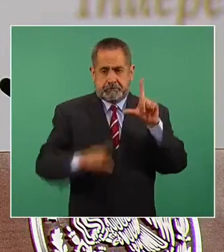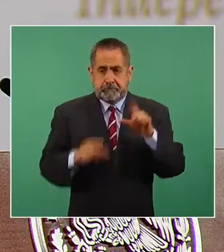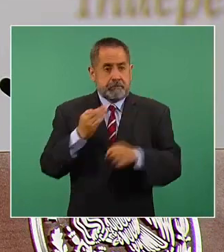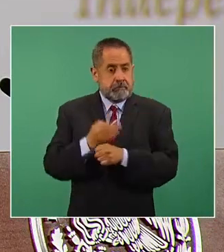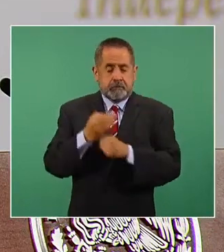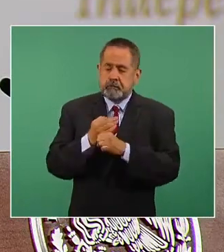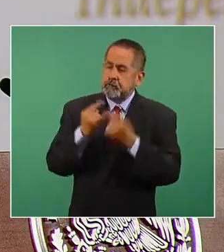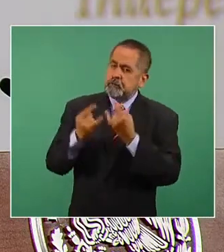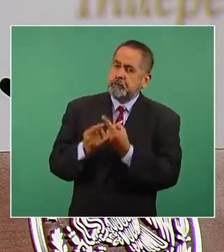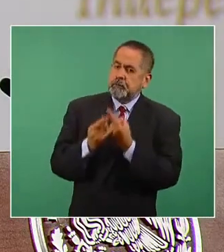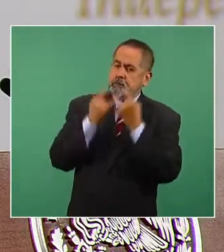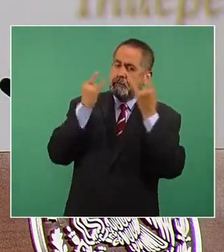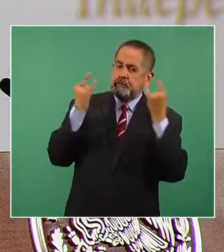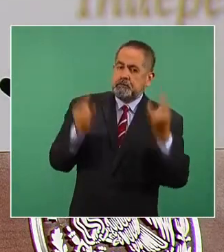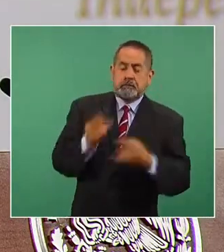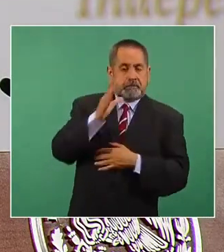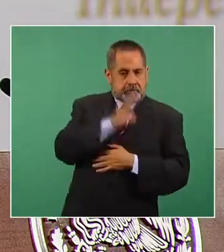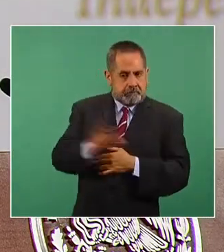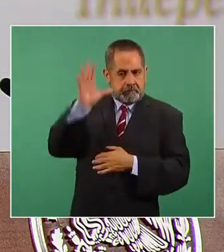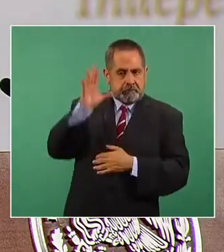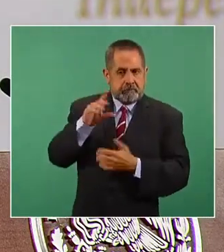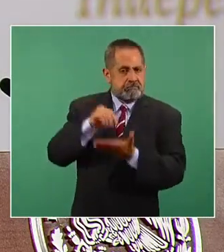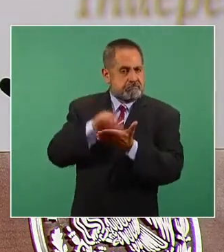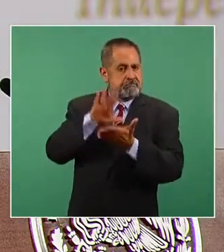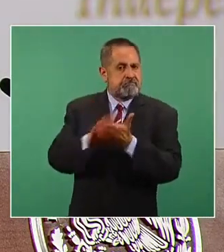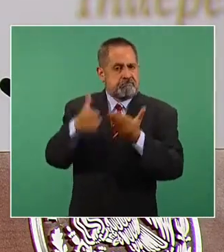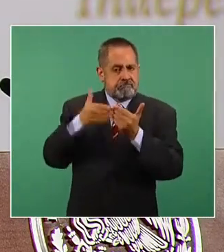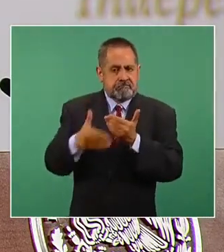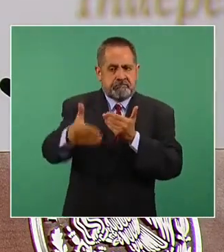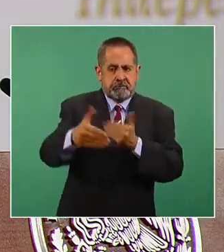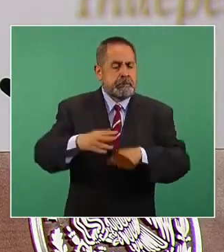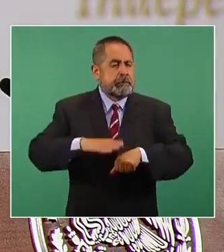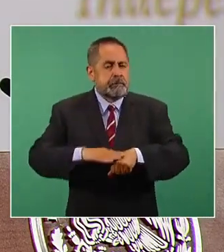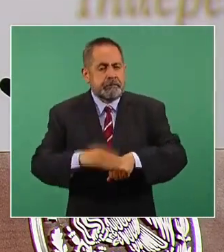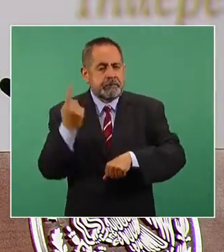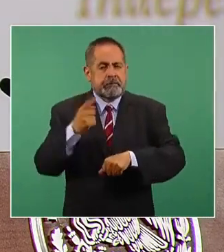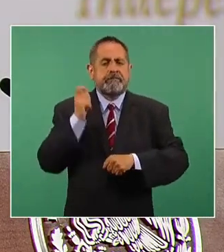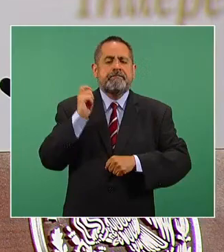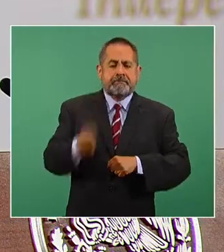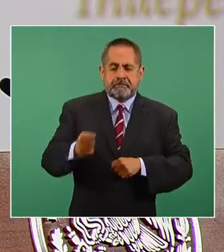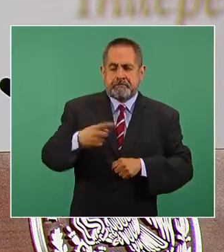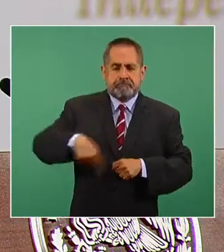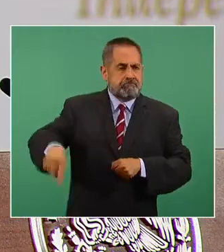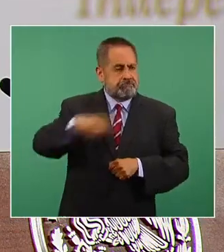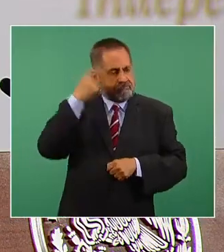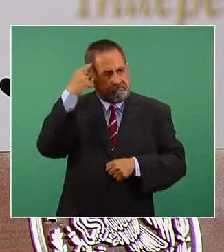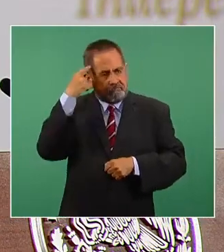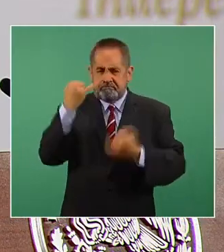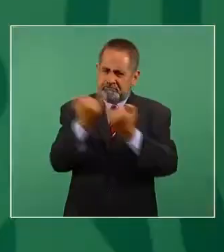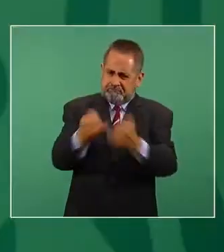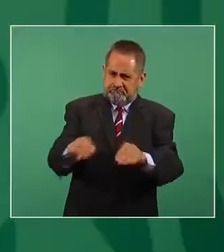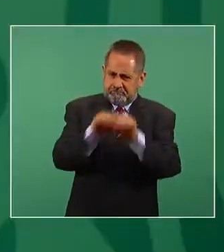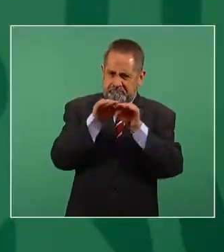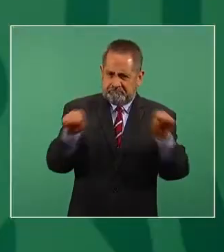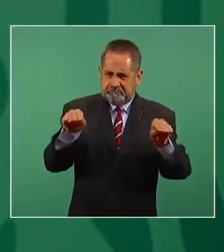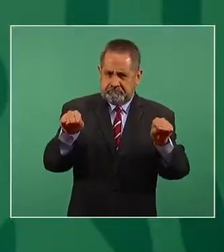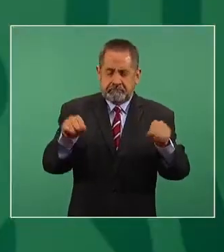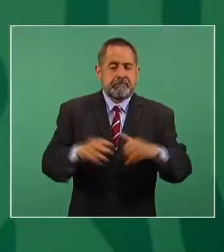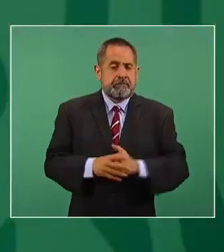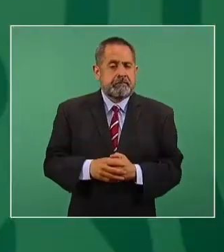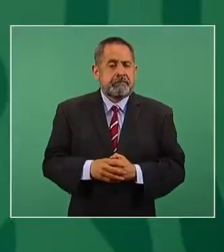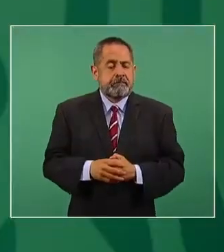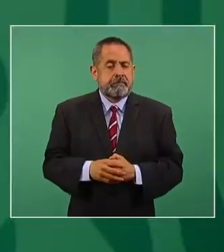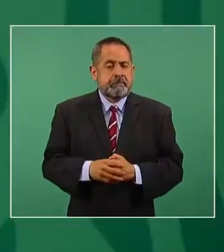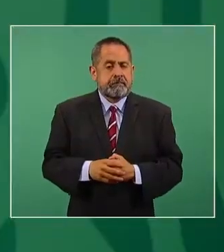momento histórico y este momento histórico es por la causa de la igualdad. En